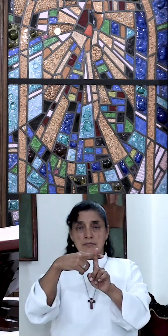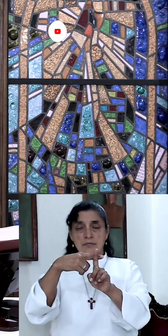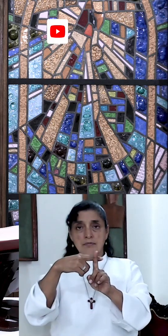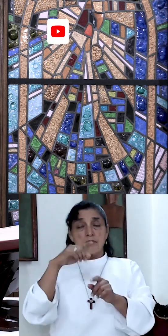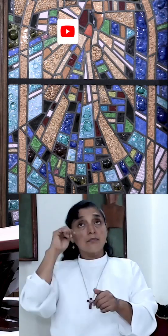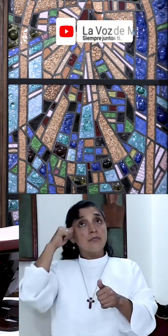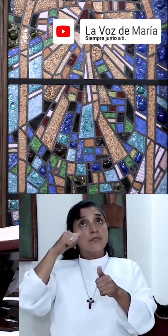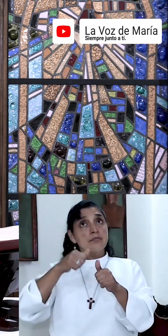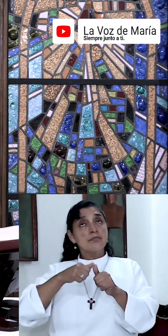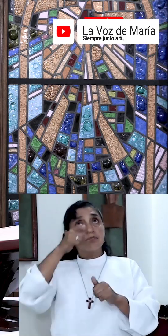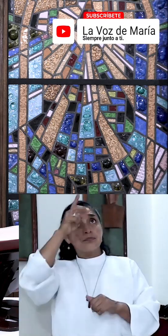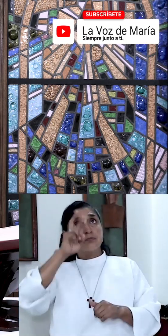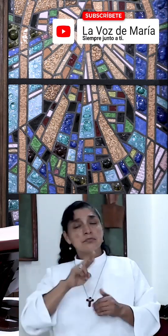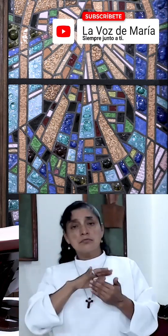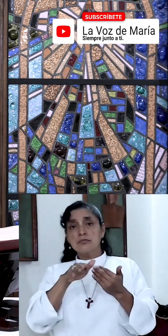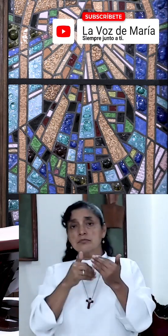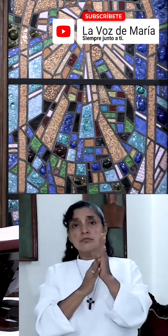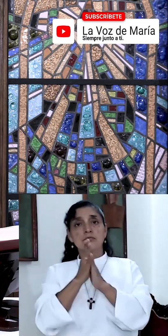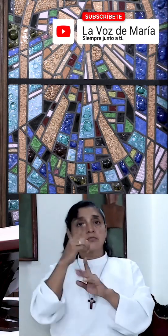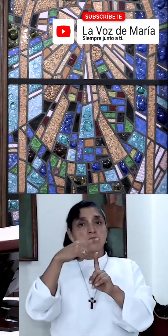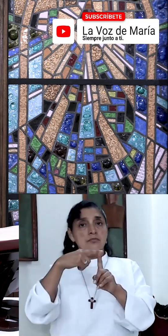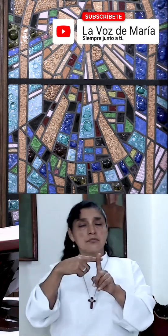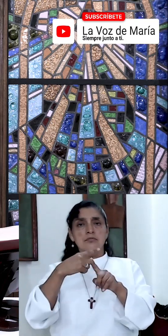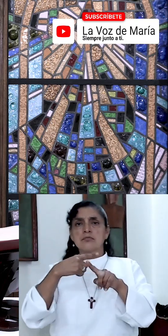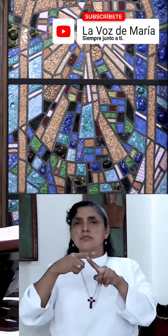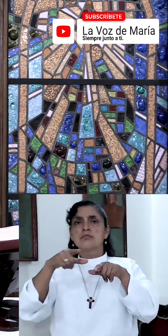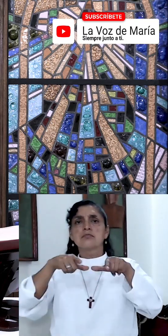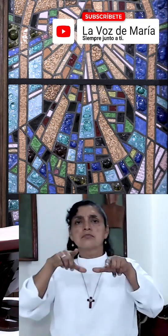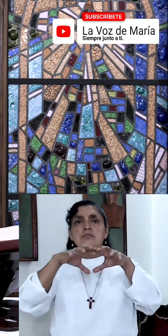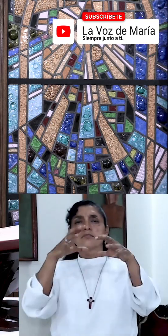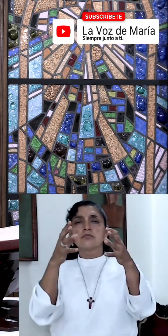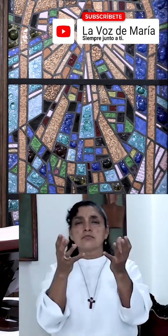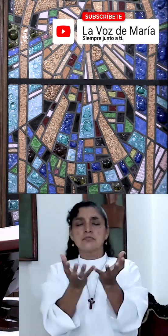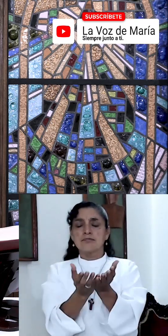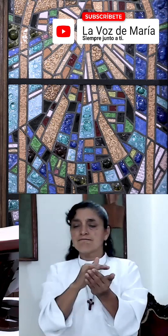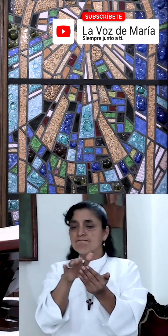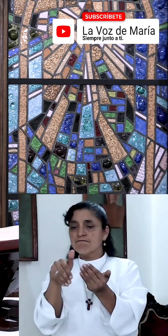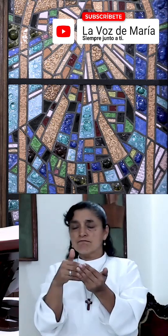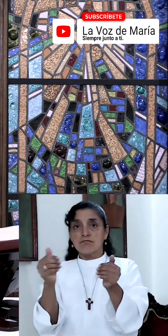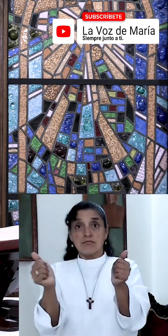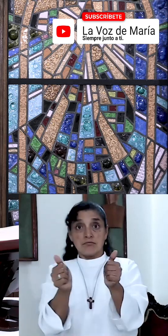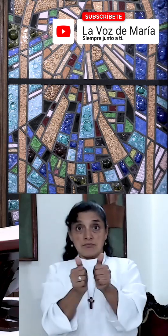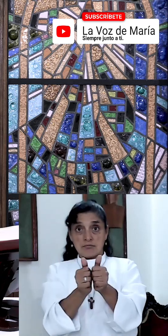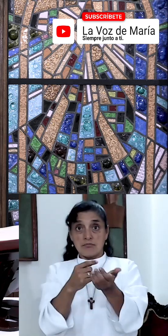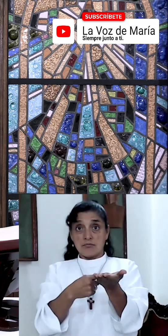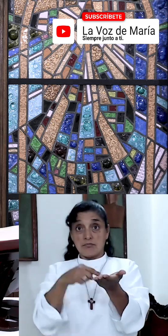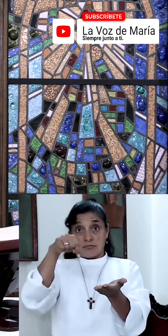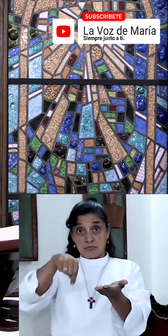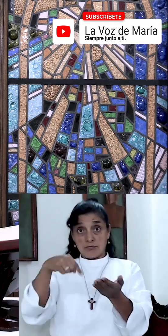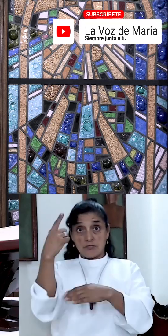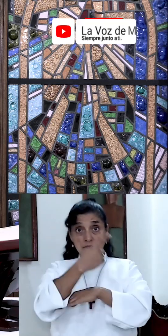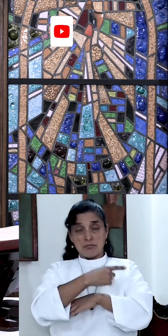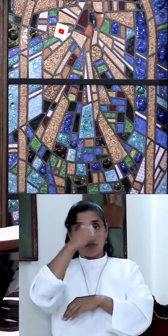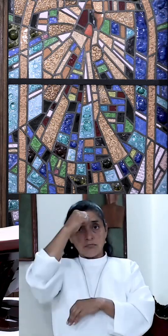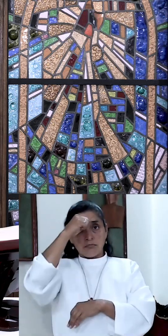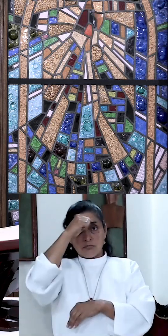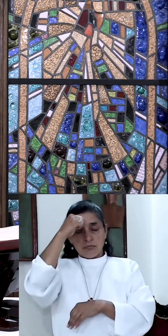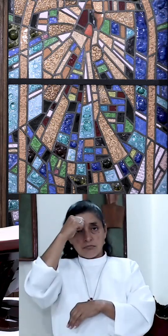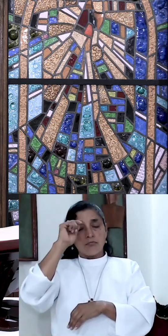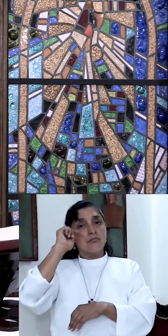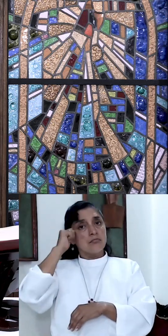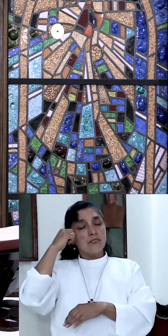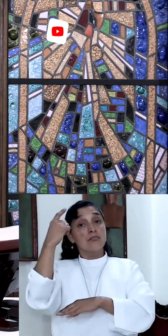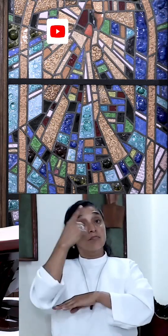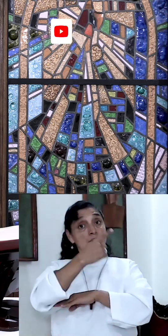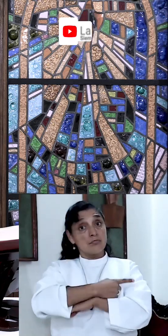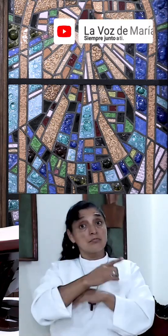Cristo. Acuérdate, Señor, de tu Iglesia extendida por toda la tierra y reunida aquí en el domingo, día